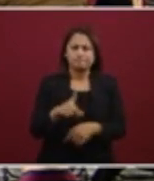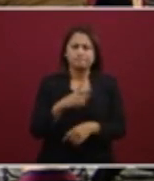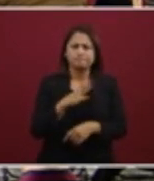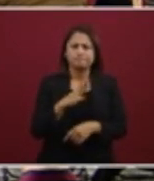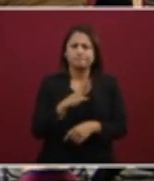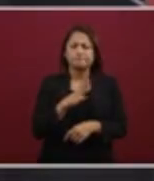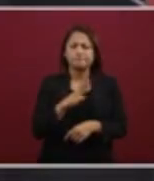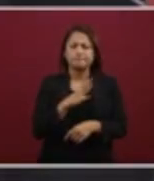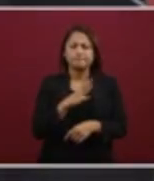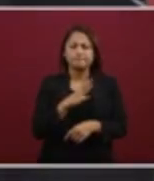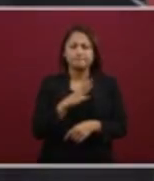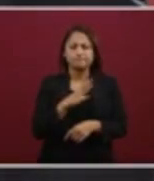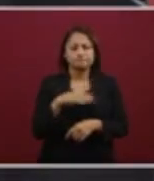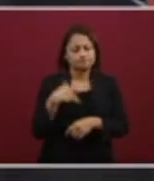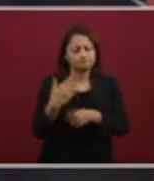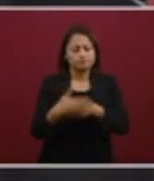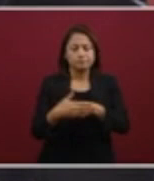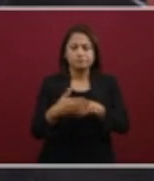también.